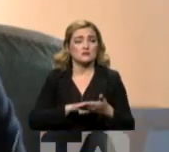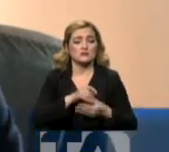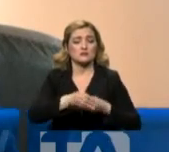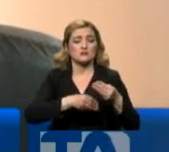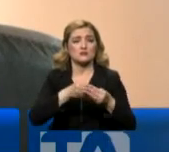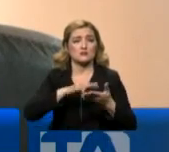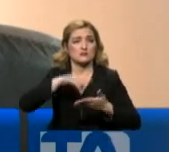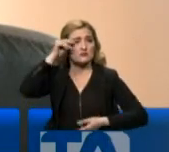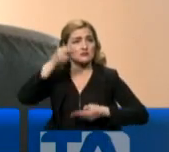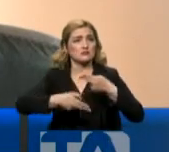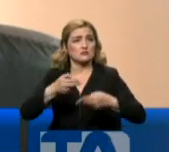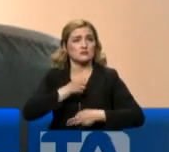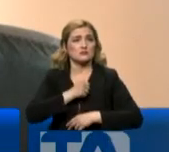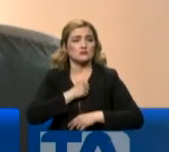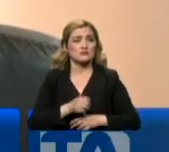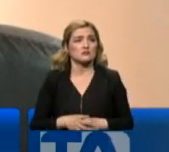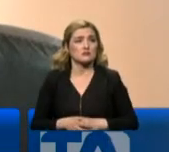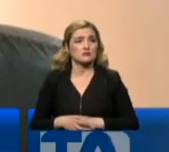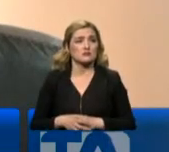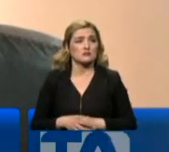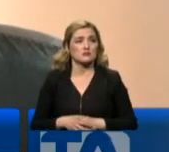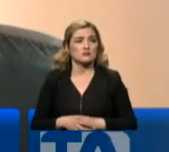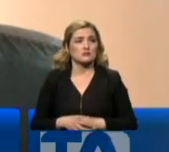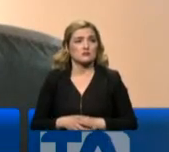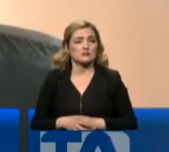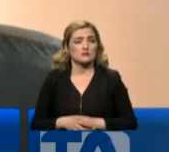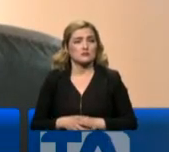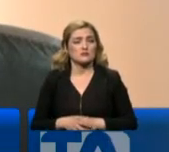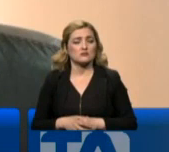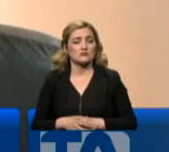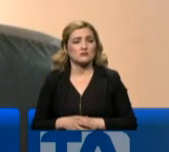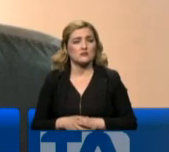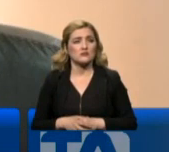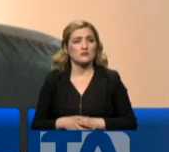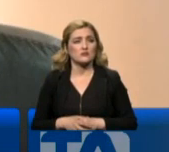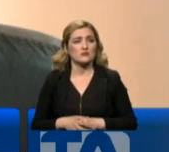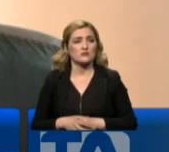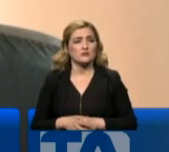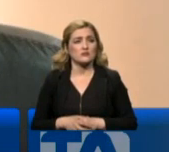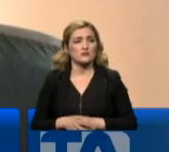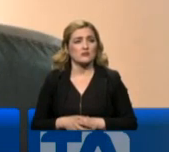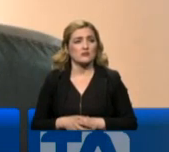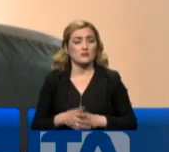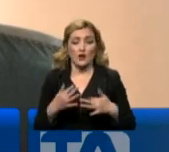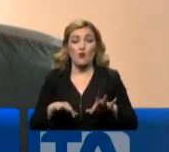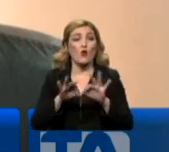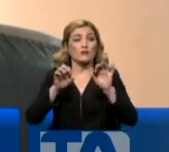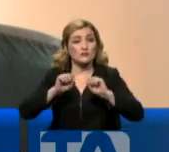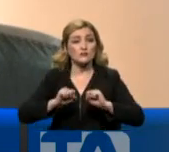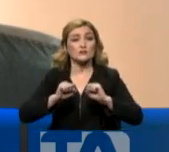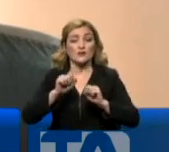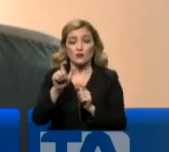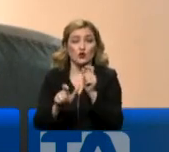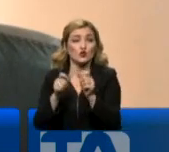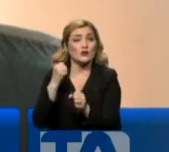o de emprendimiento. Y de igual manera es importante que se pueda generar una posibilidad de que las